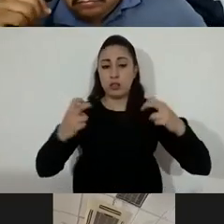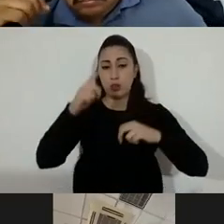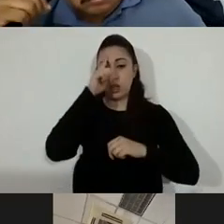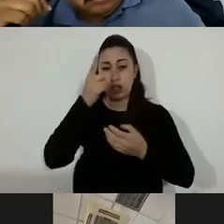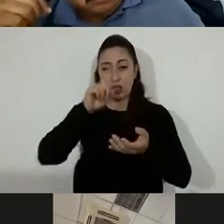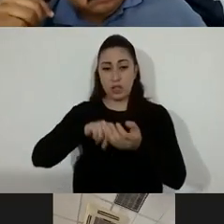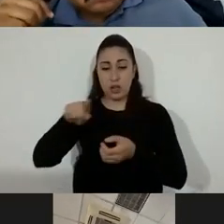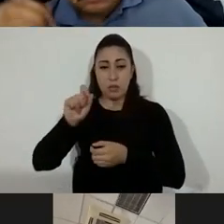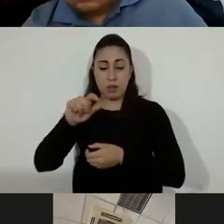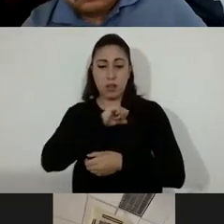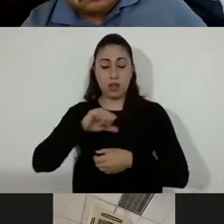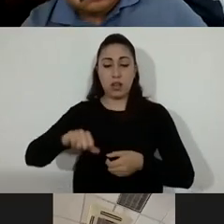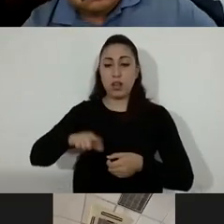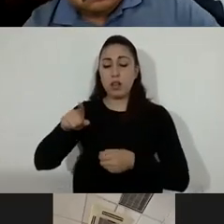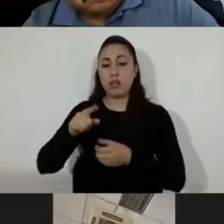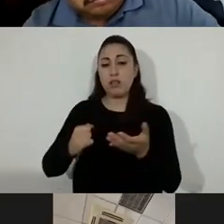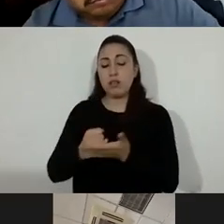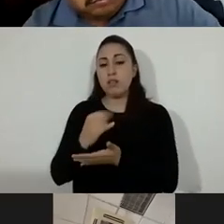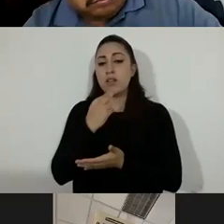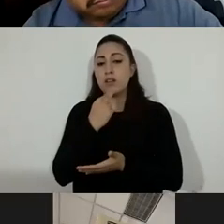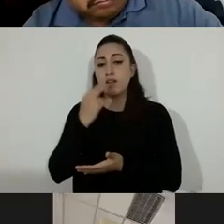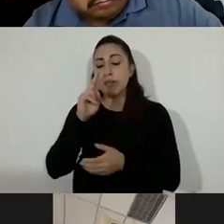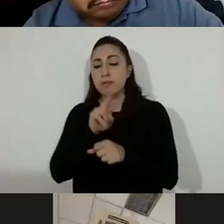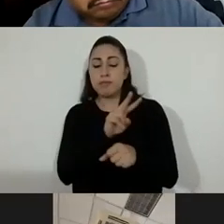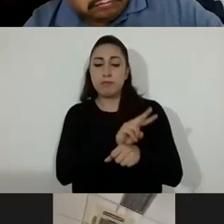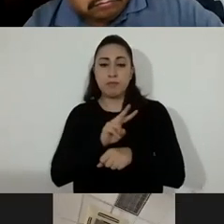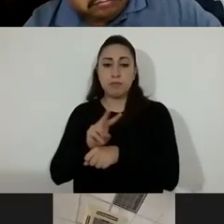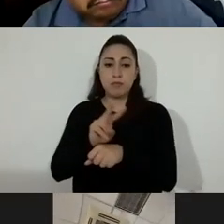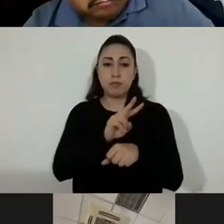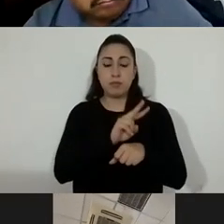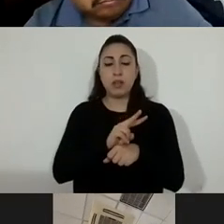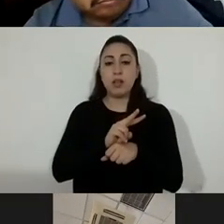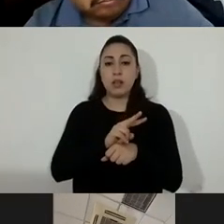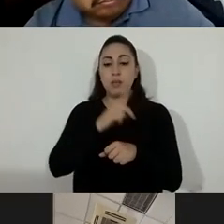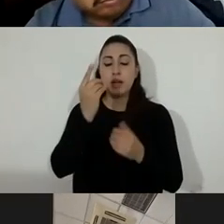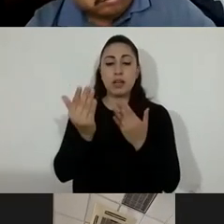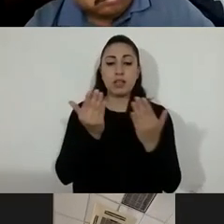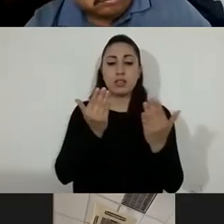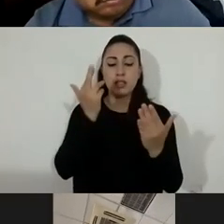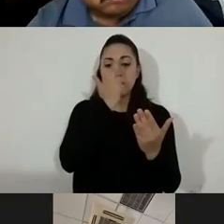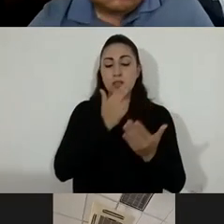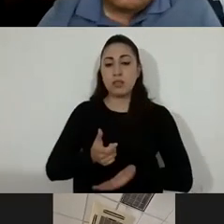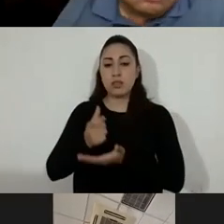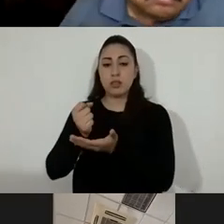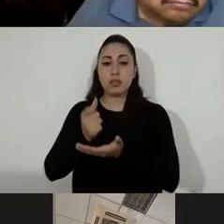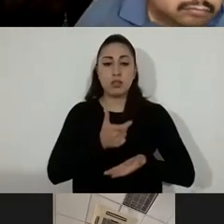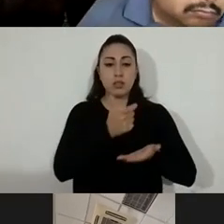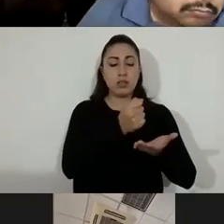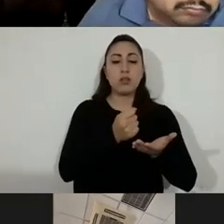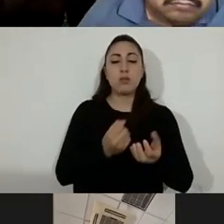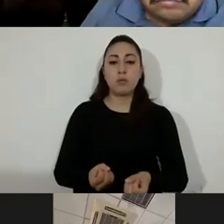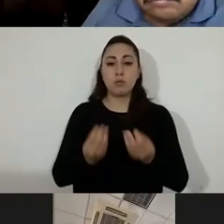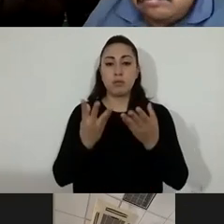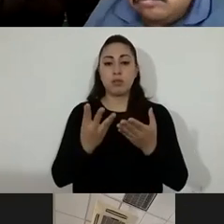presupuesto participativo a fin de compensar su presupuesto ejercido en términos de su autonomía